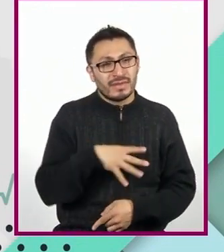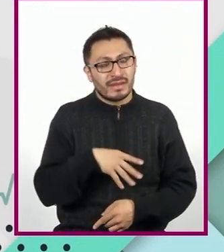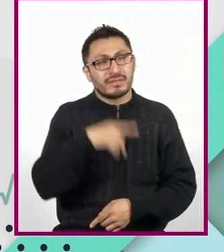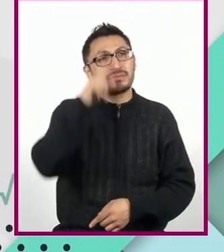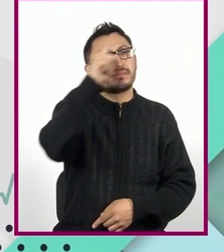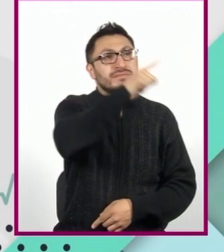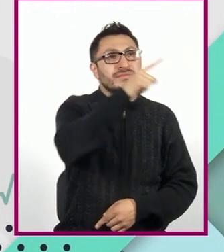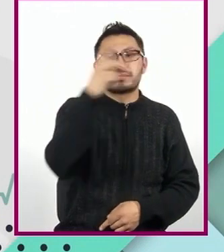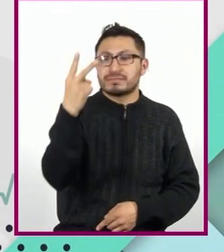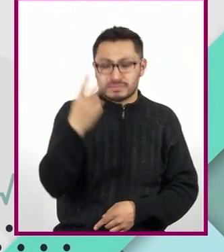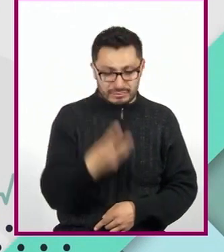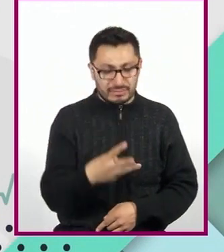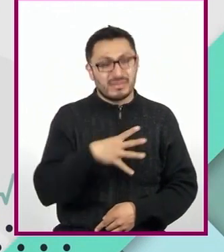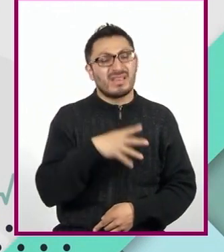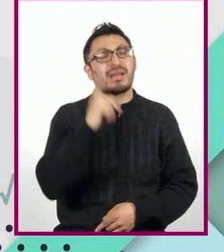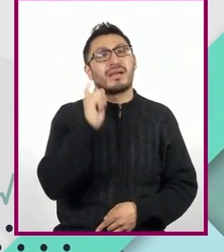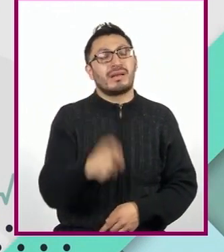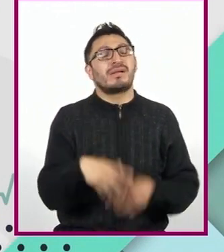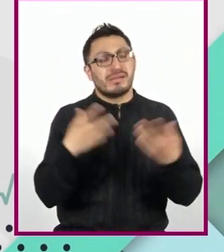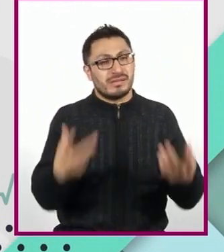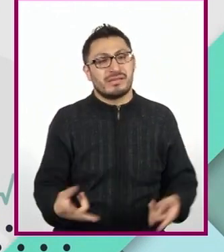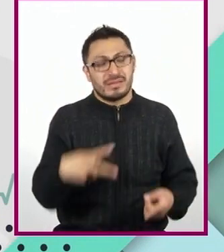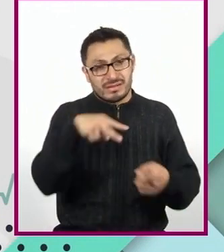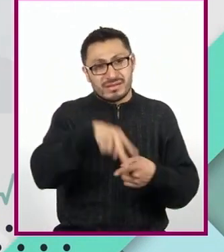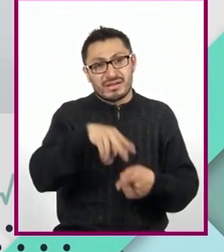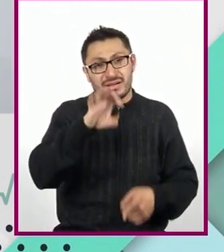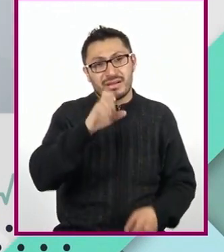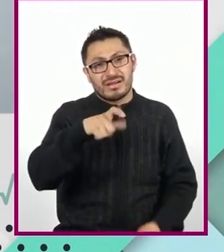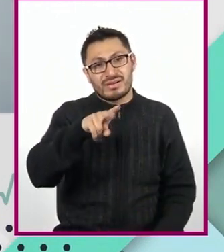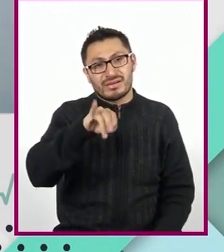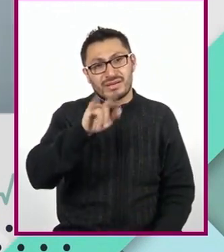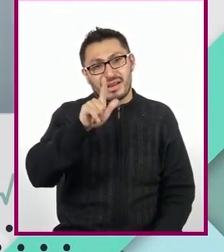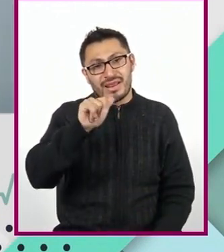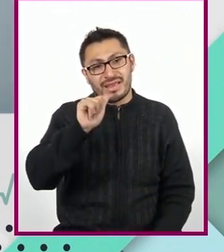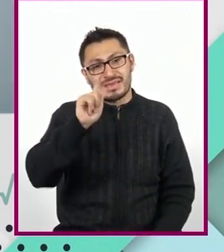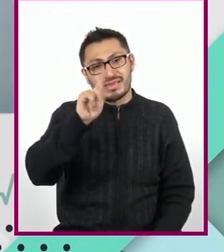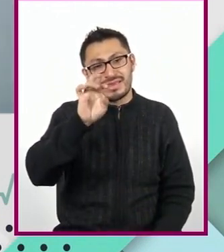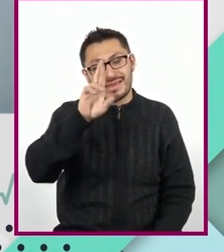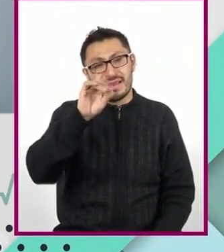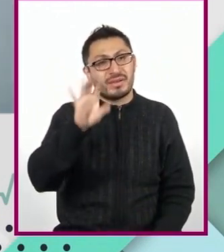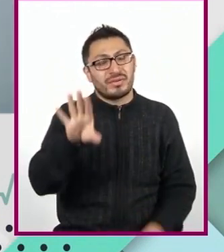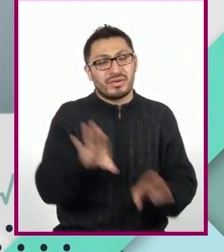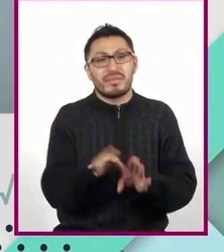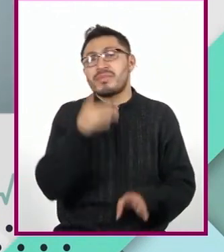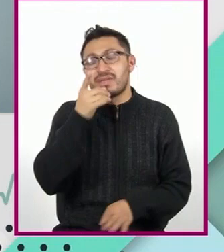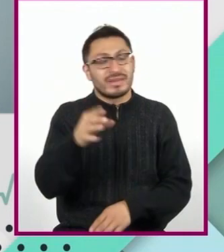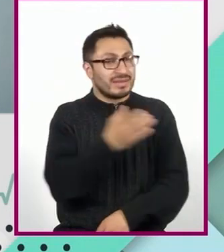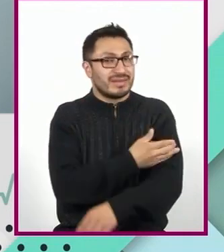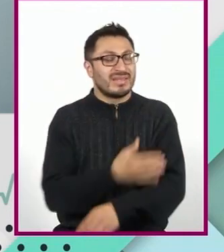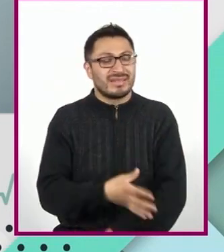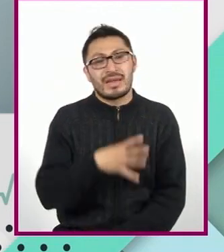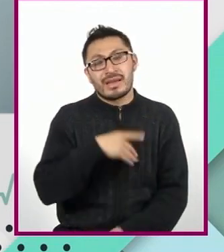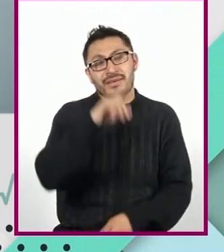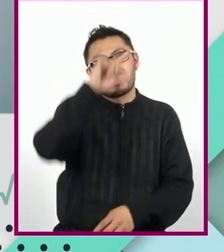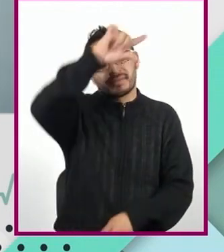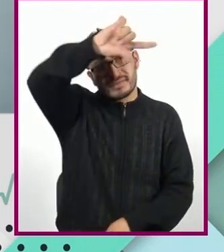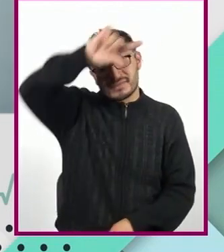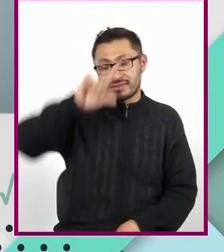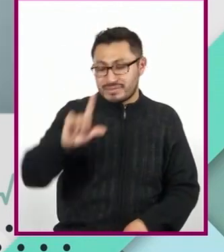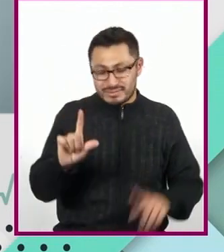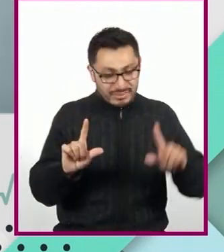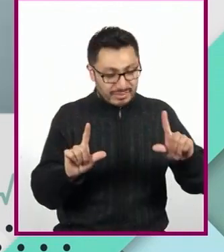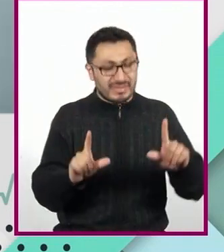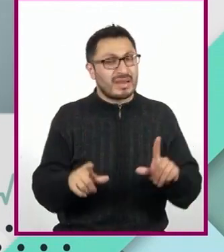3 lados iguales, se llamará triángulo equilátero. Y como ya mencionó mi compañero, los 3 ángulos internos